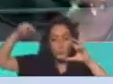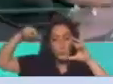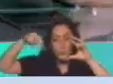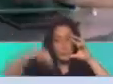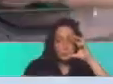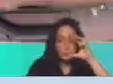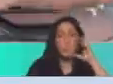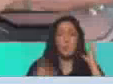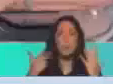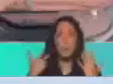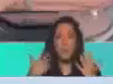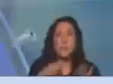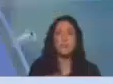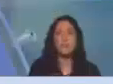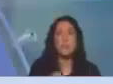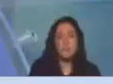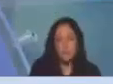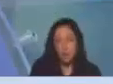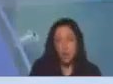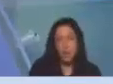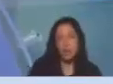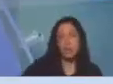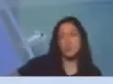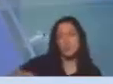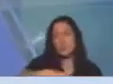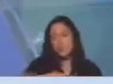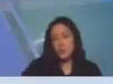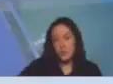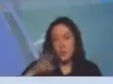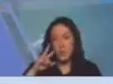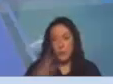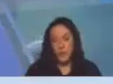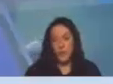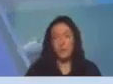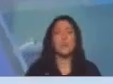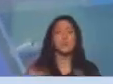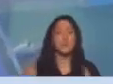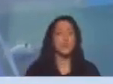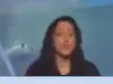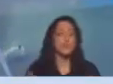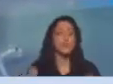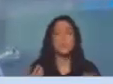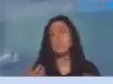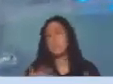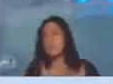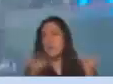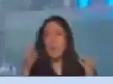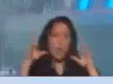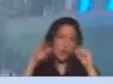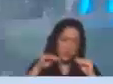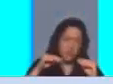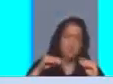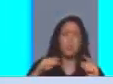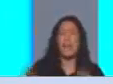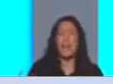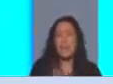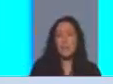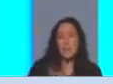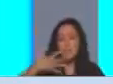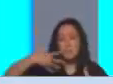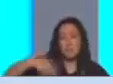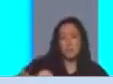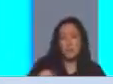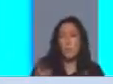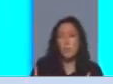cuando es de noche la superficie del territorio detectar por ejemplo inundaciones hacer un mapa de la